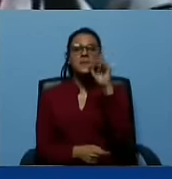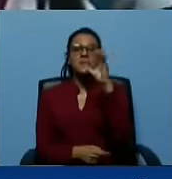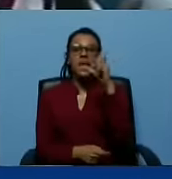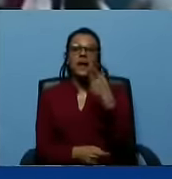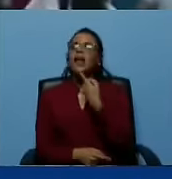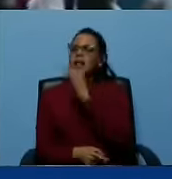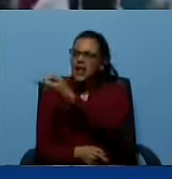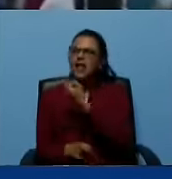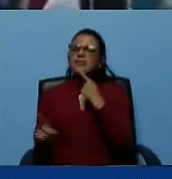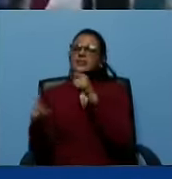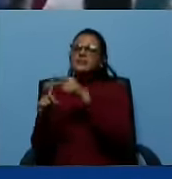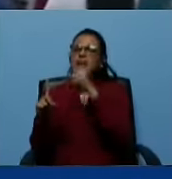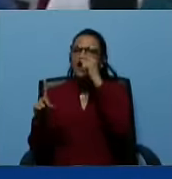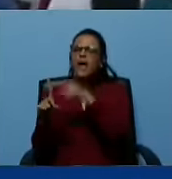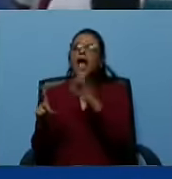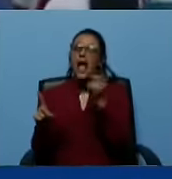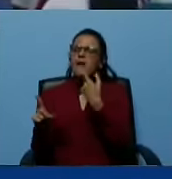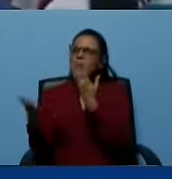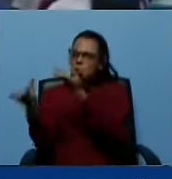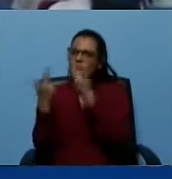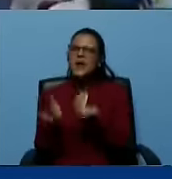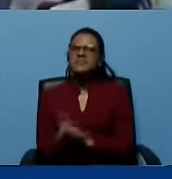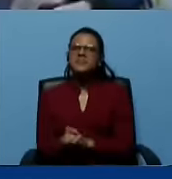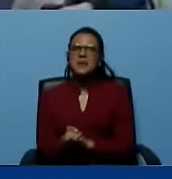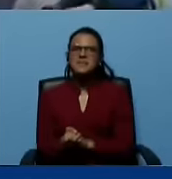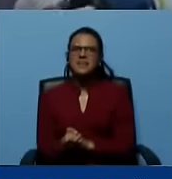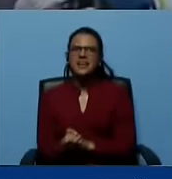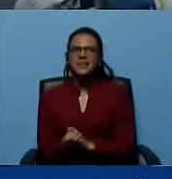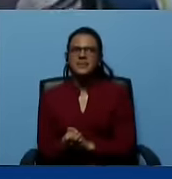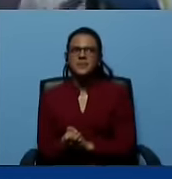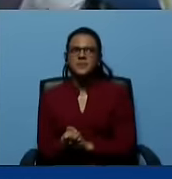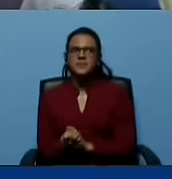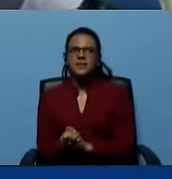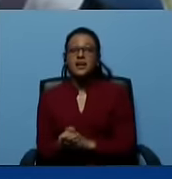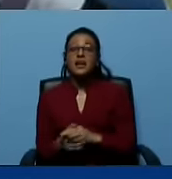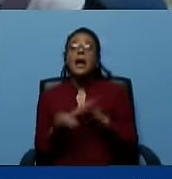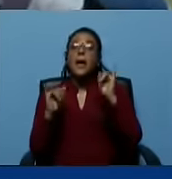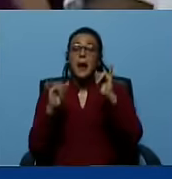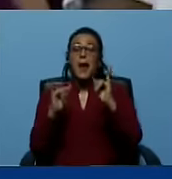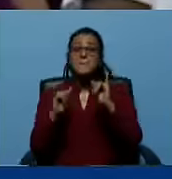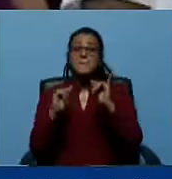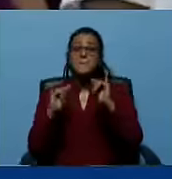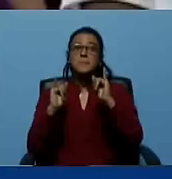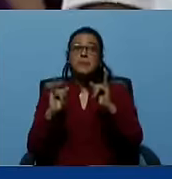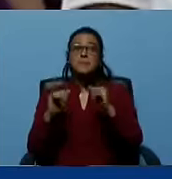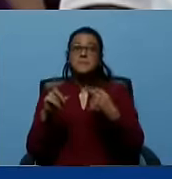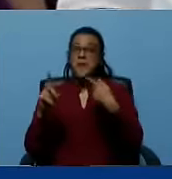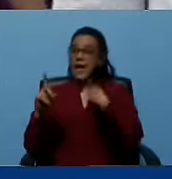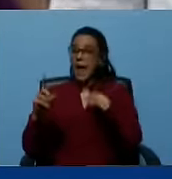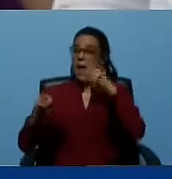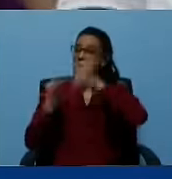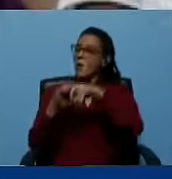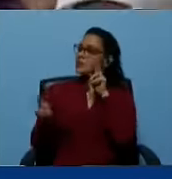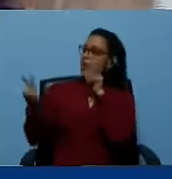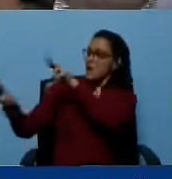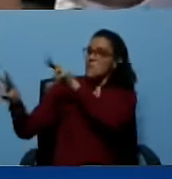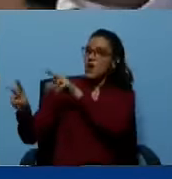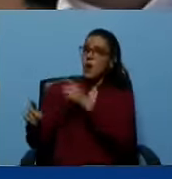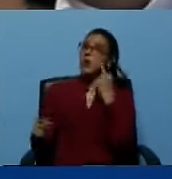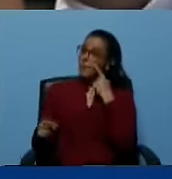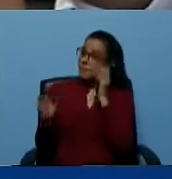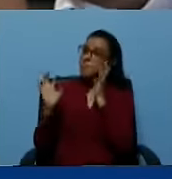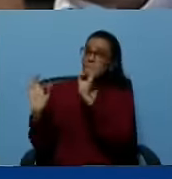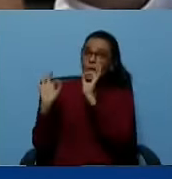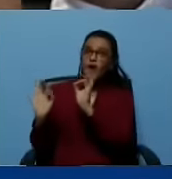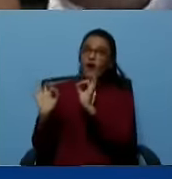San Gabriel? Oye, ¿qué? Ángel Gabriel. La primera combatiente la vio cuando dijo eso. ¿Verdad? Tiene que tener cuidado.